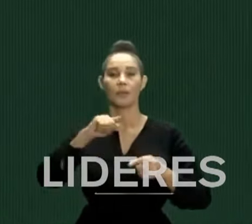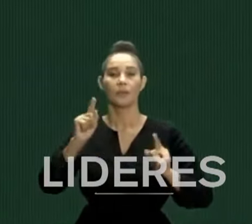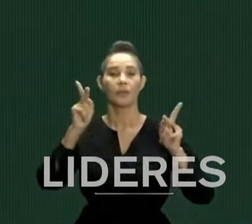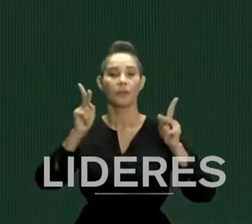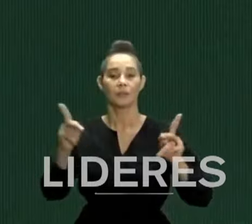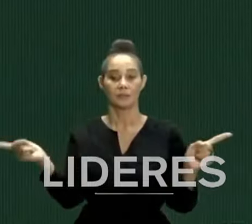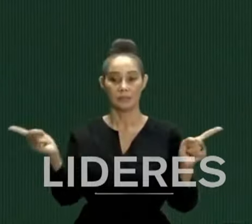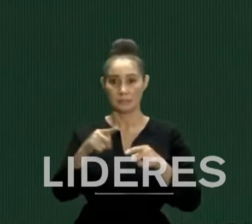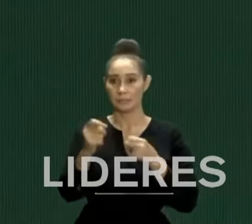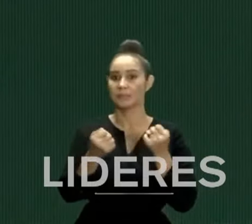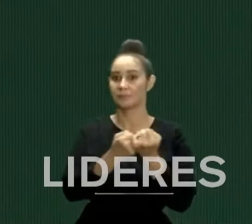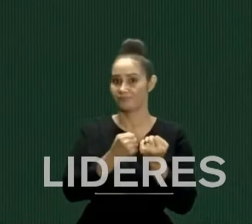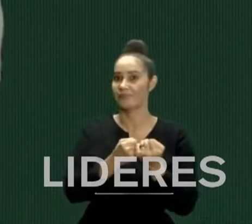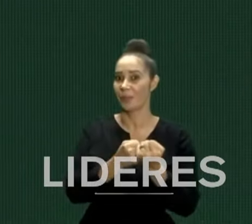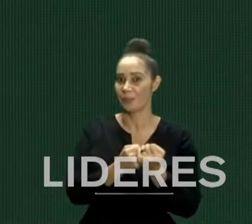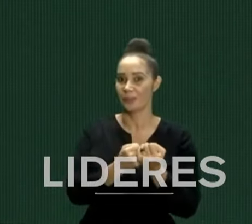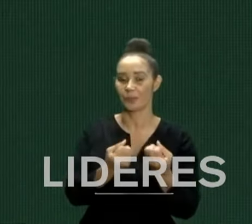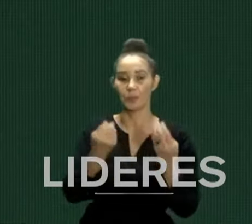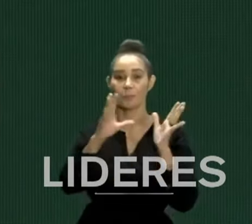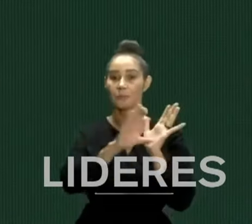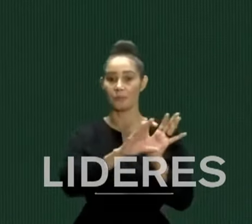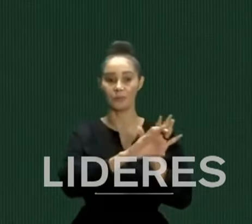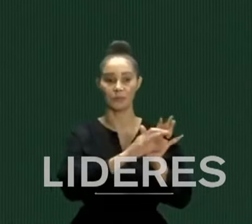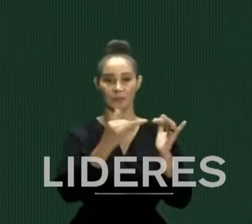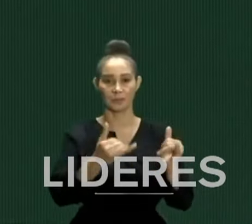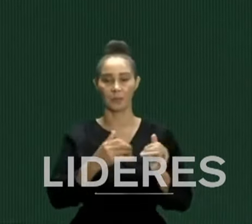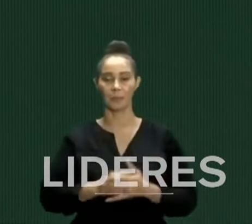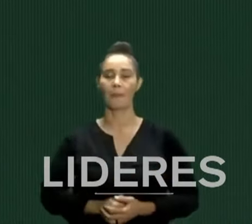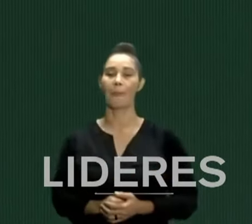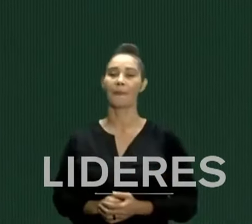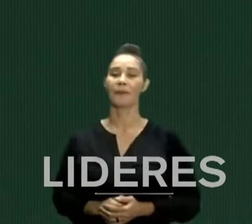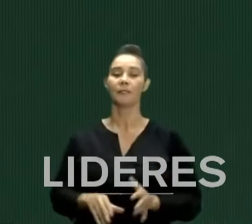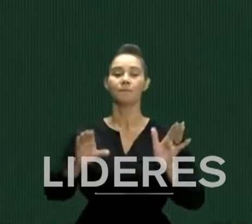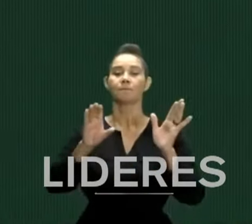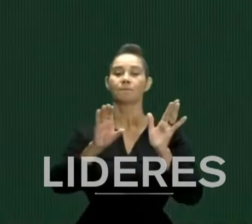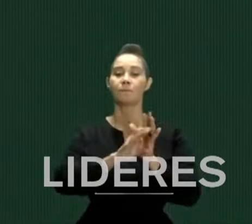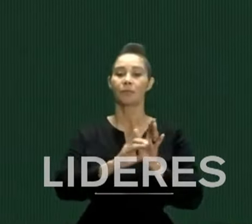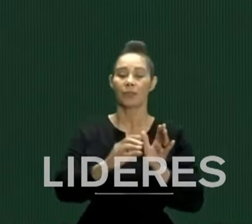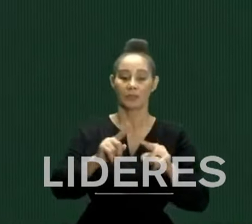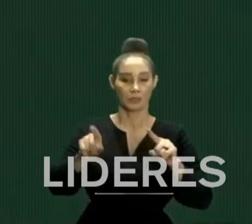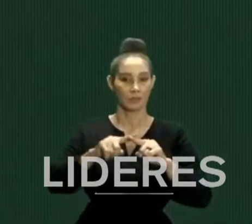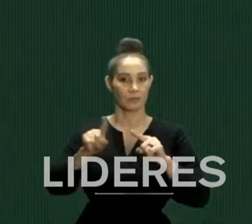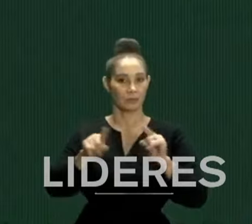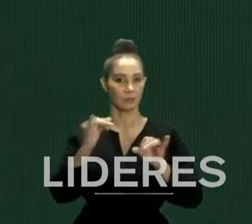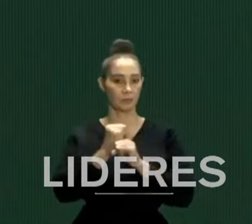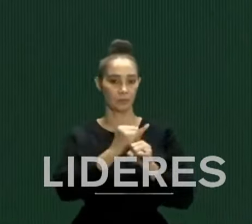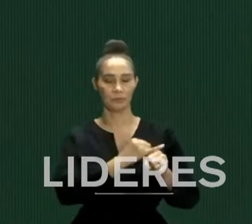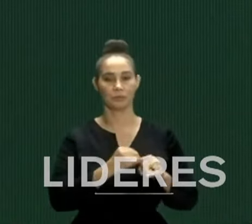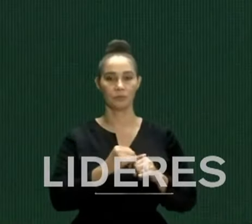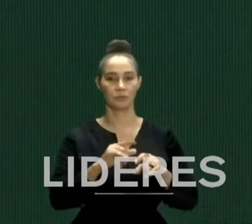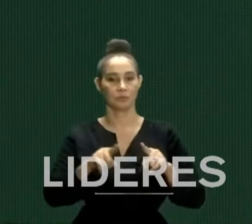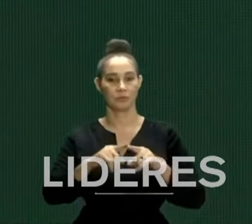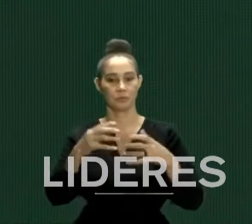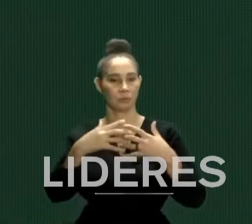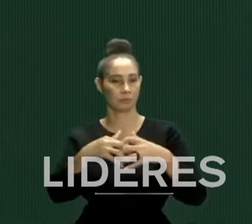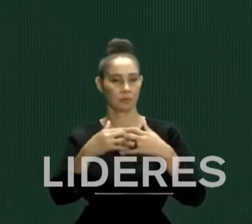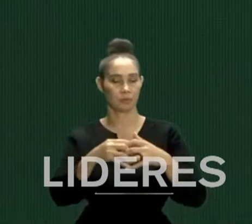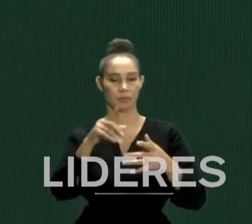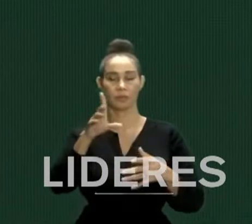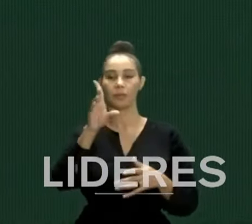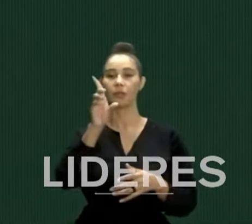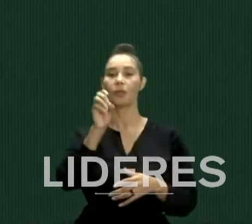hecho presente, y yo voy a dar muchos ejemplos en este día. Se han hecho presentes de diferentes formas. Y ese señor,